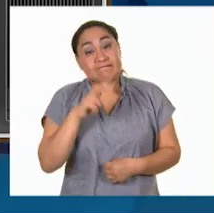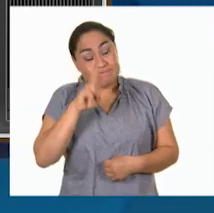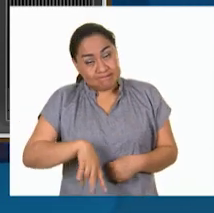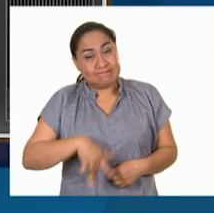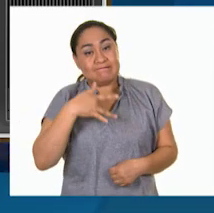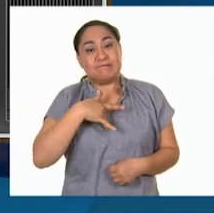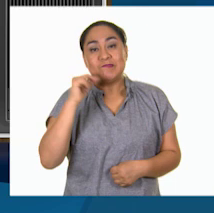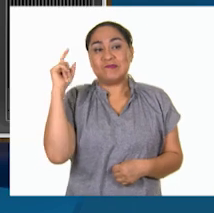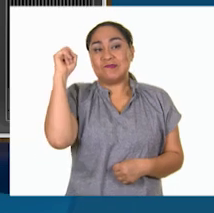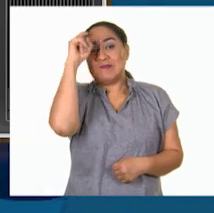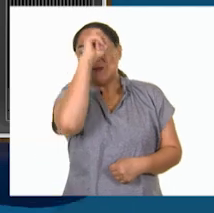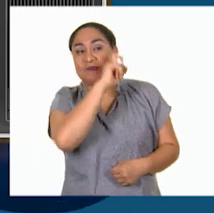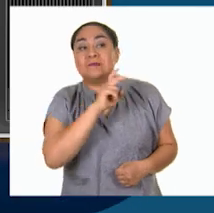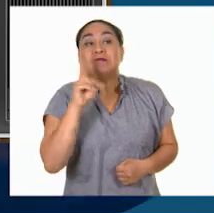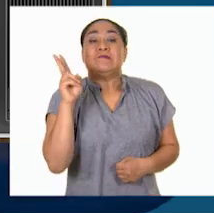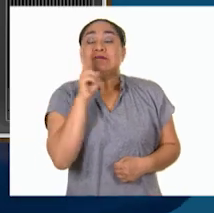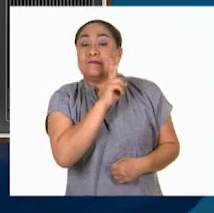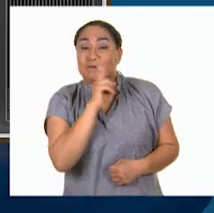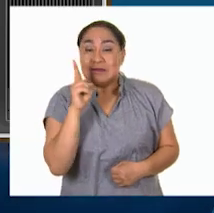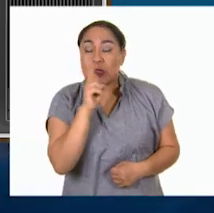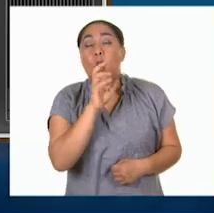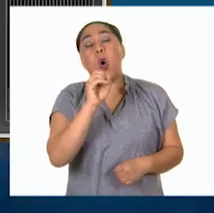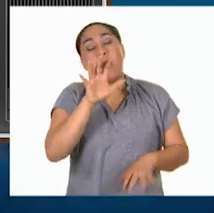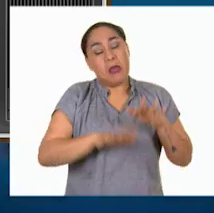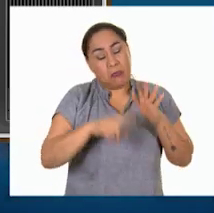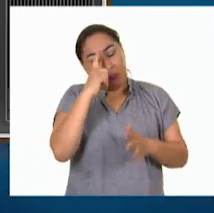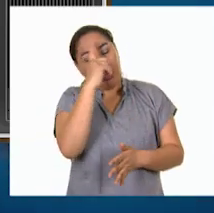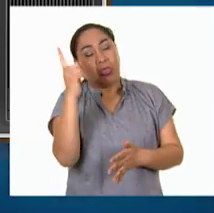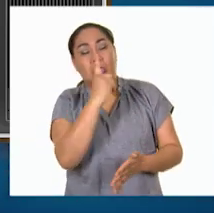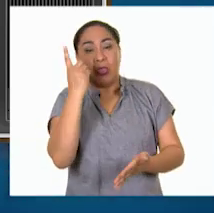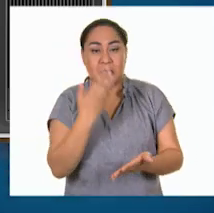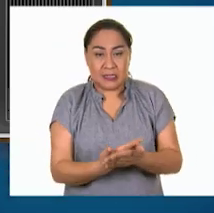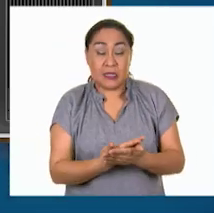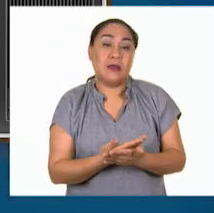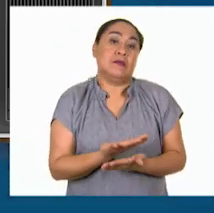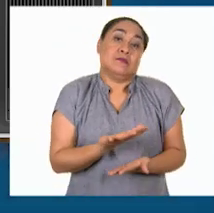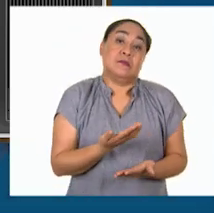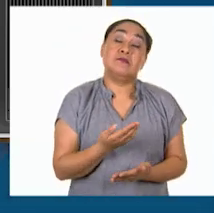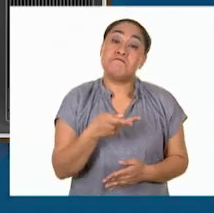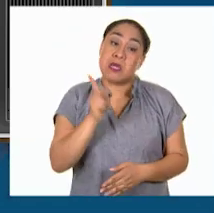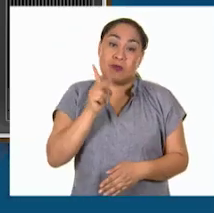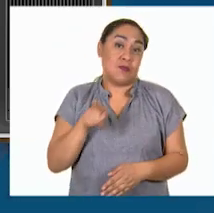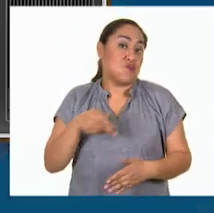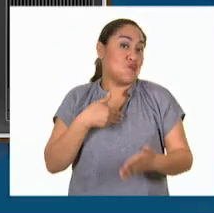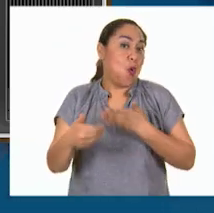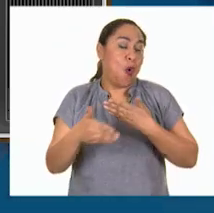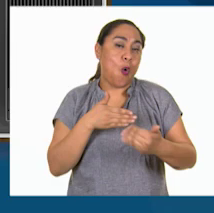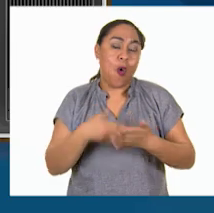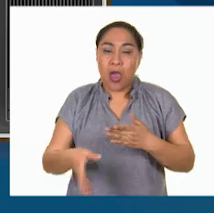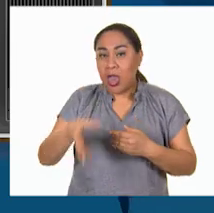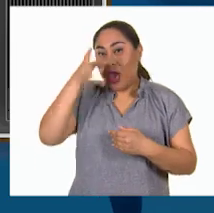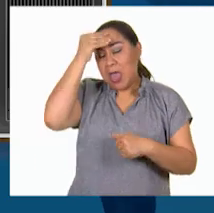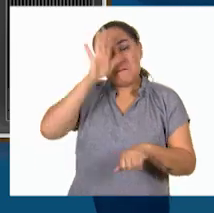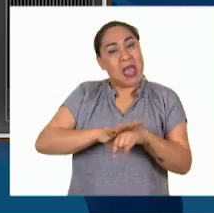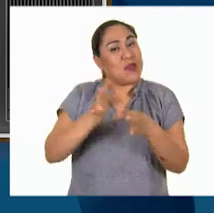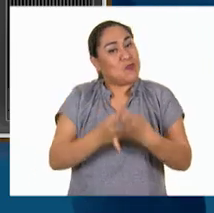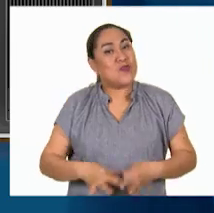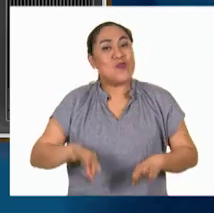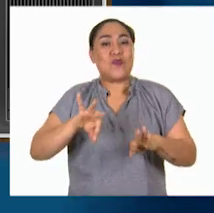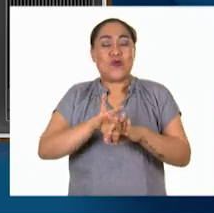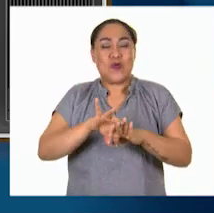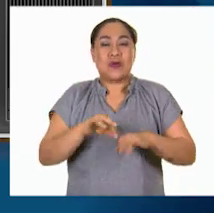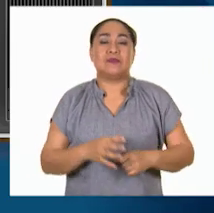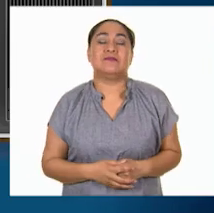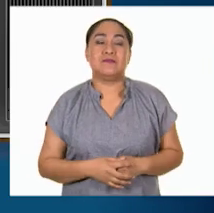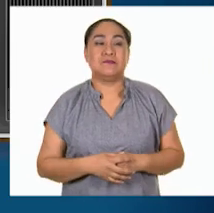la respiración y provocaba desmayos. Pero la moda era más importante que la comodidad.